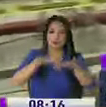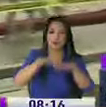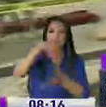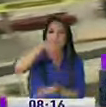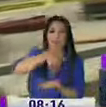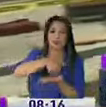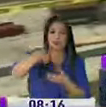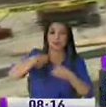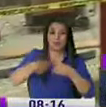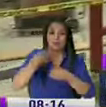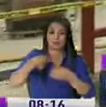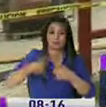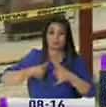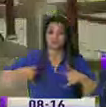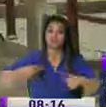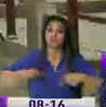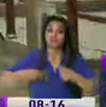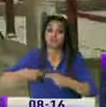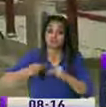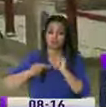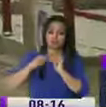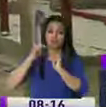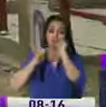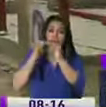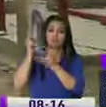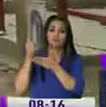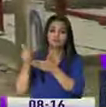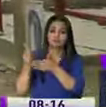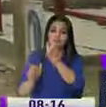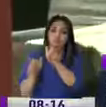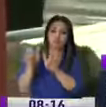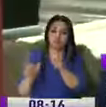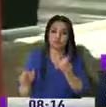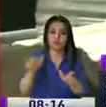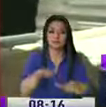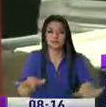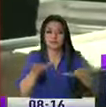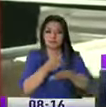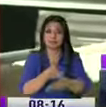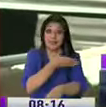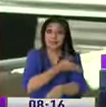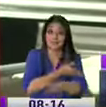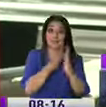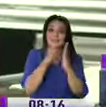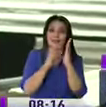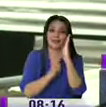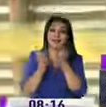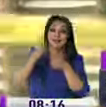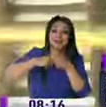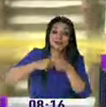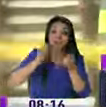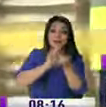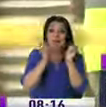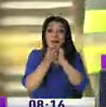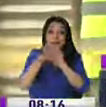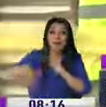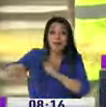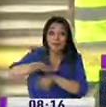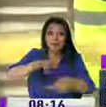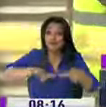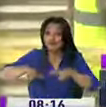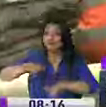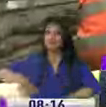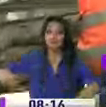locales comerciales que allí se están construyendo beneficiarán a las personas que en su momento fueron registradas en la reubicación de los